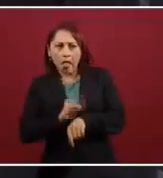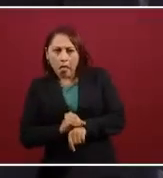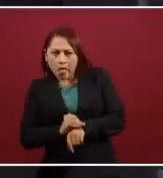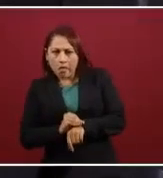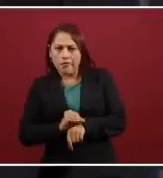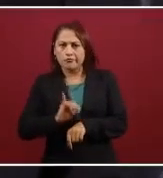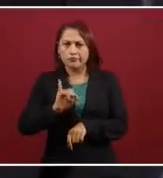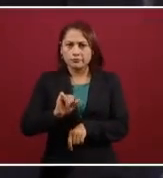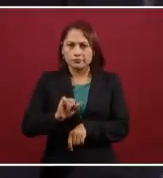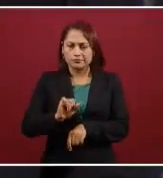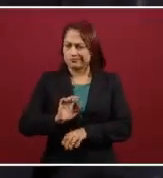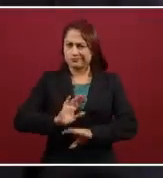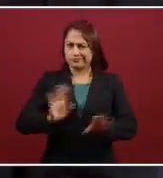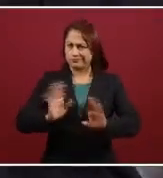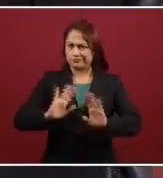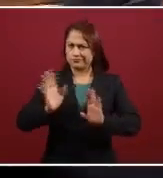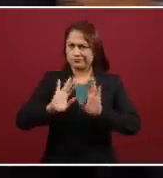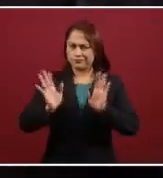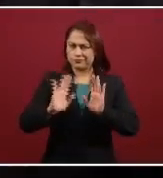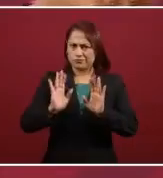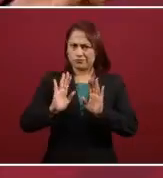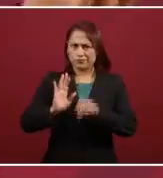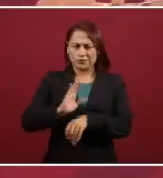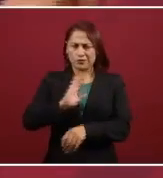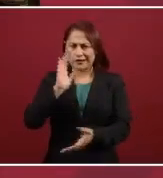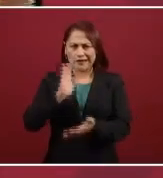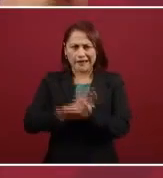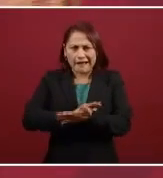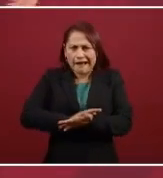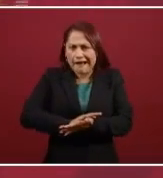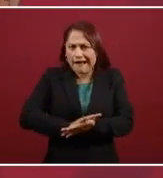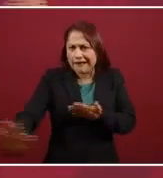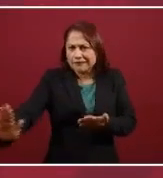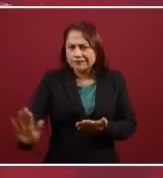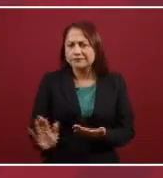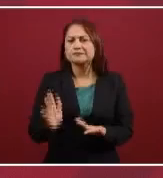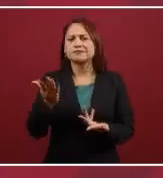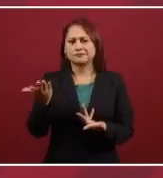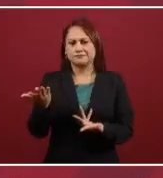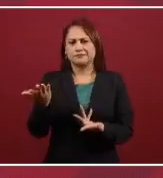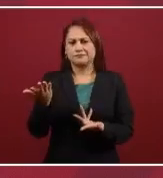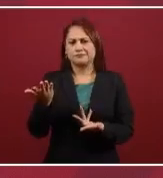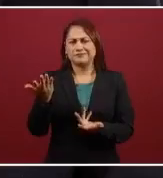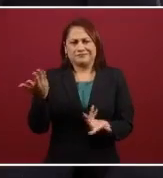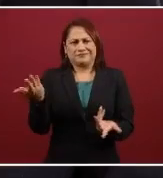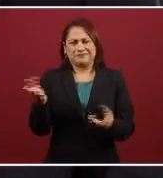a la corrupción. Imagínense que a estas alturas termine yo